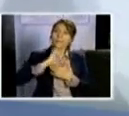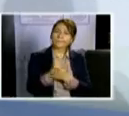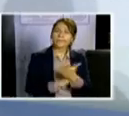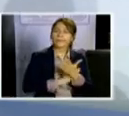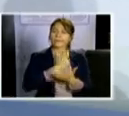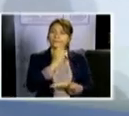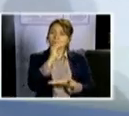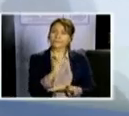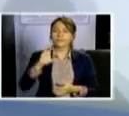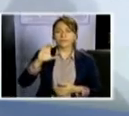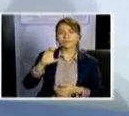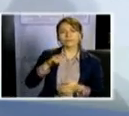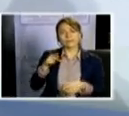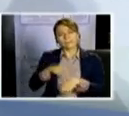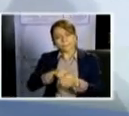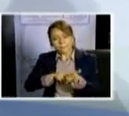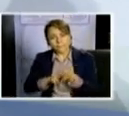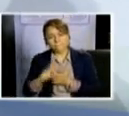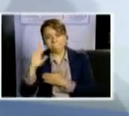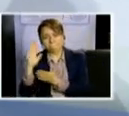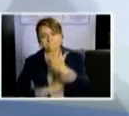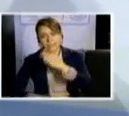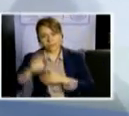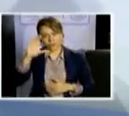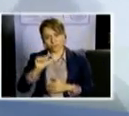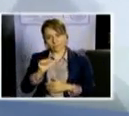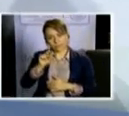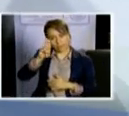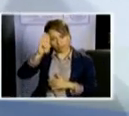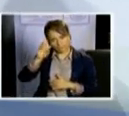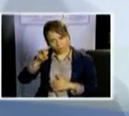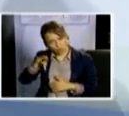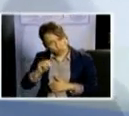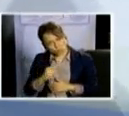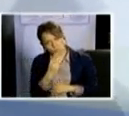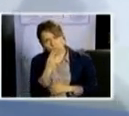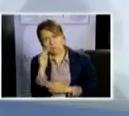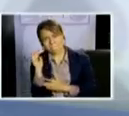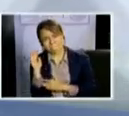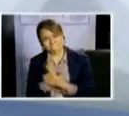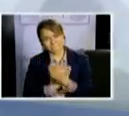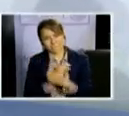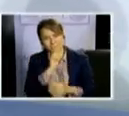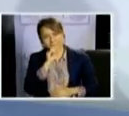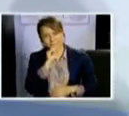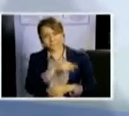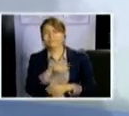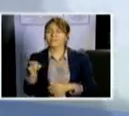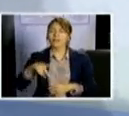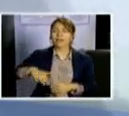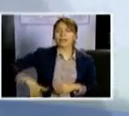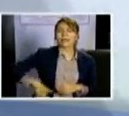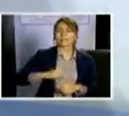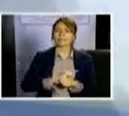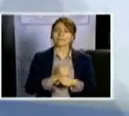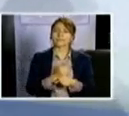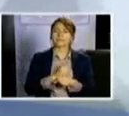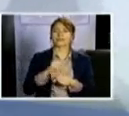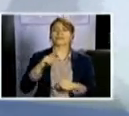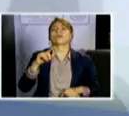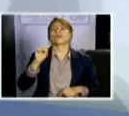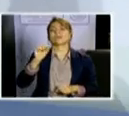eso es otro punto muy importante. Lo decía el licenciado José Luis Samaniego cuando habló